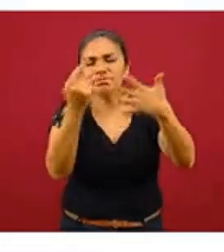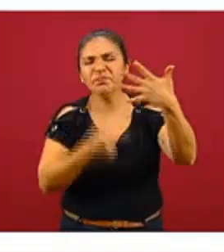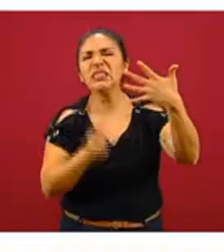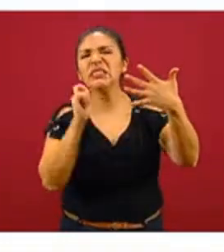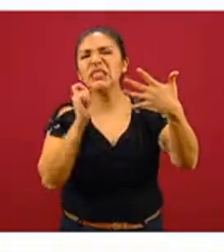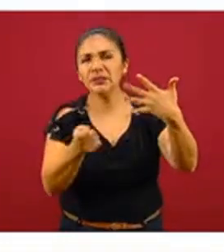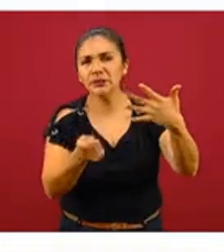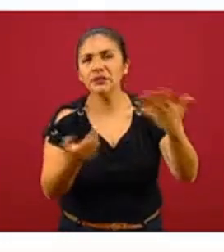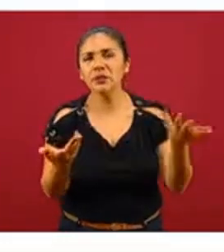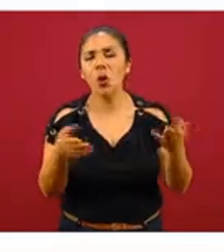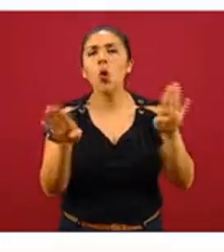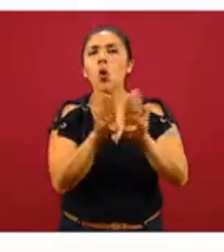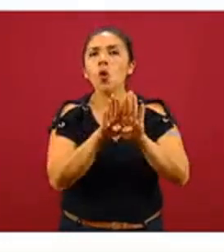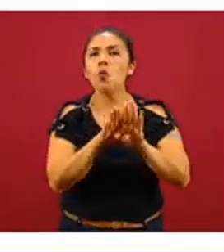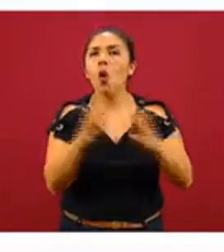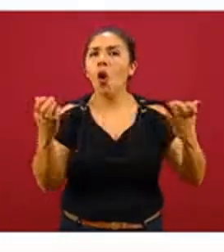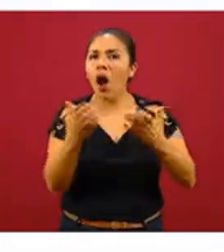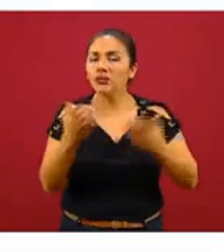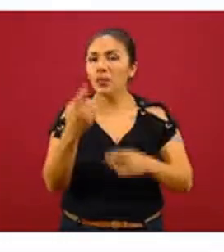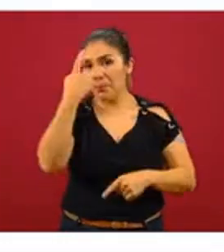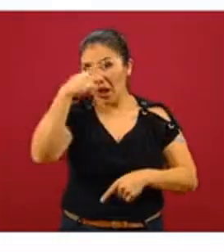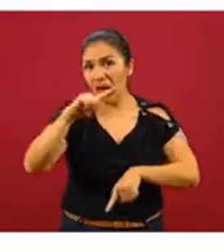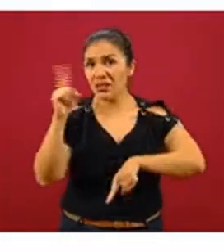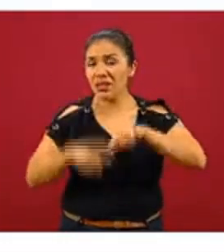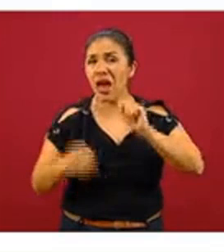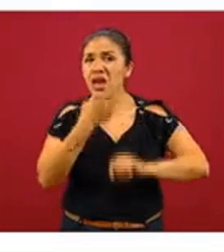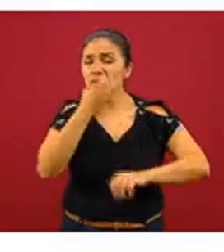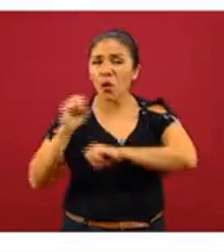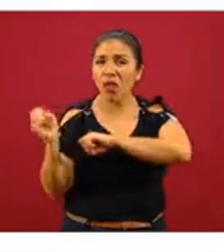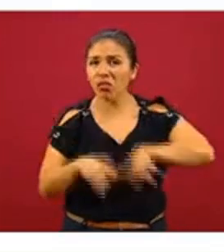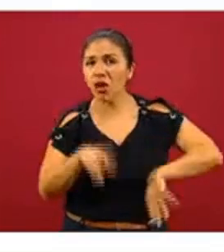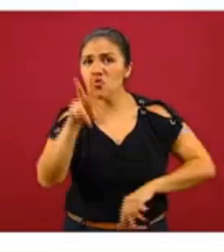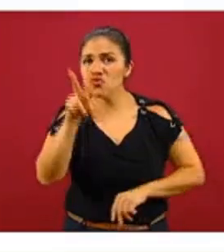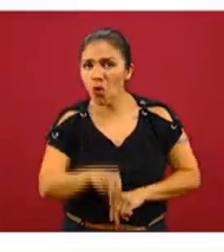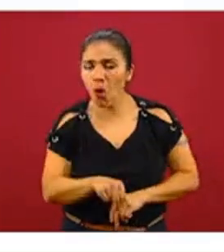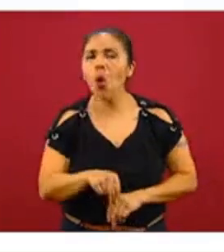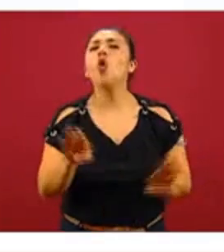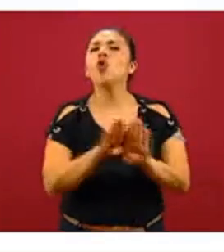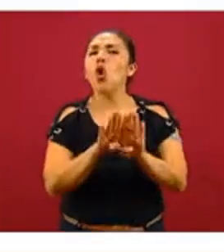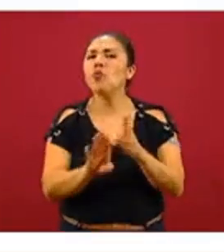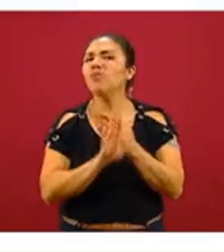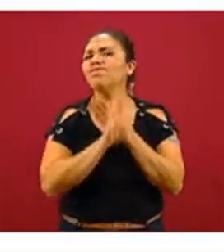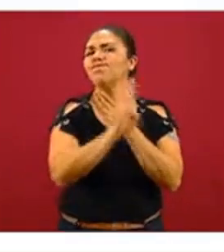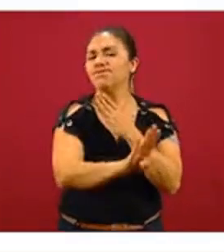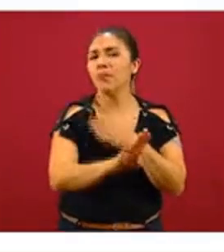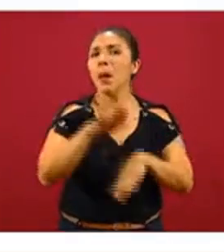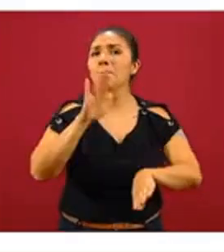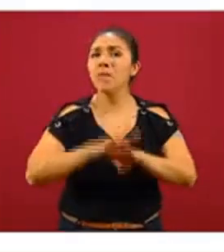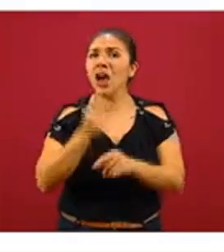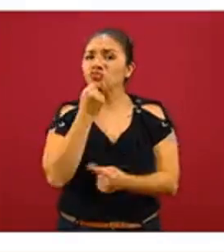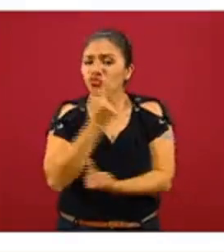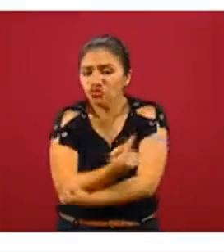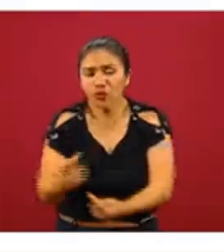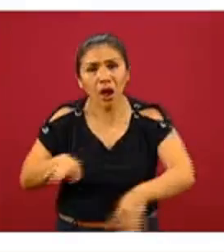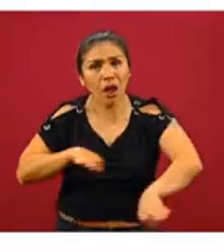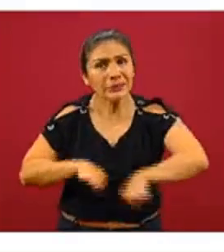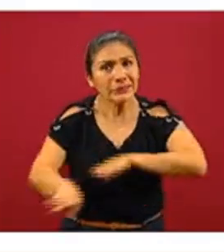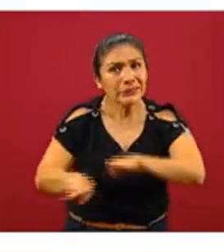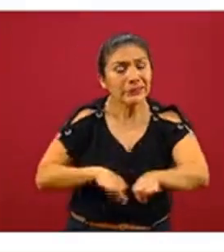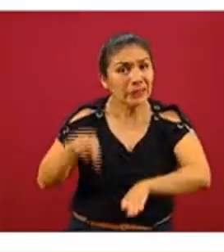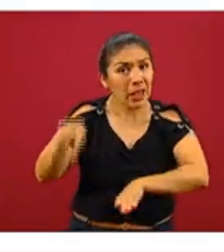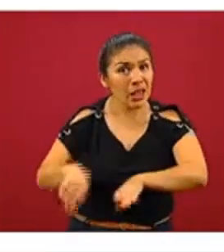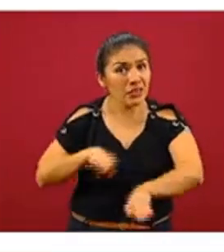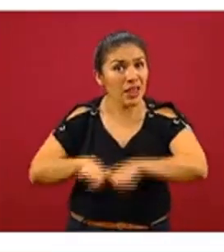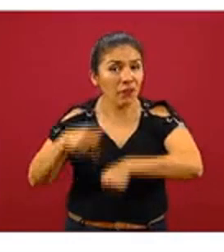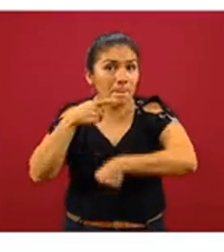¿Cómo vamos a contener la deserción y el abandono escolar? ¿Cómo vamos a evitar que crezca el trabajo infantil, el trabajo peligroso, el trabajo